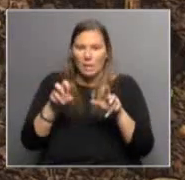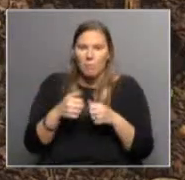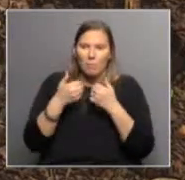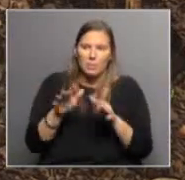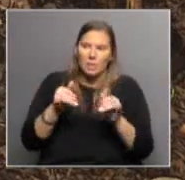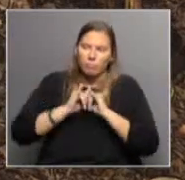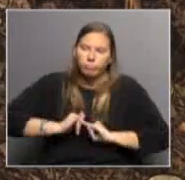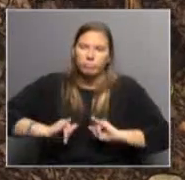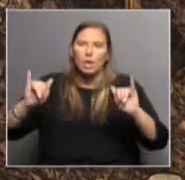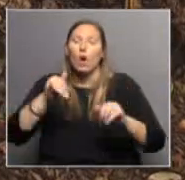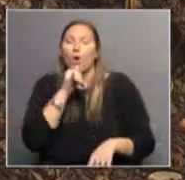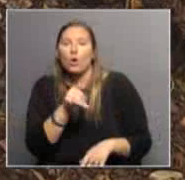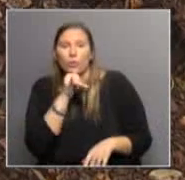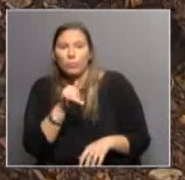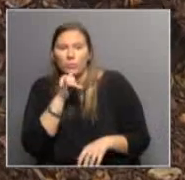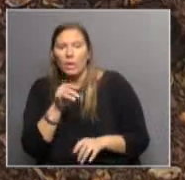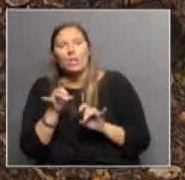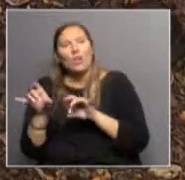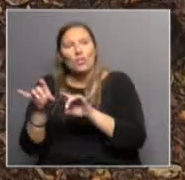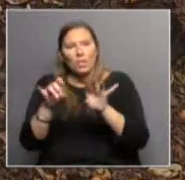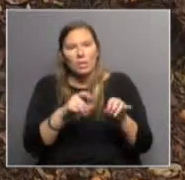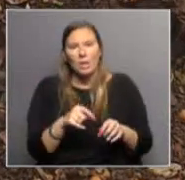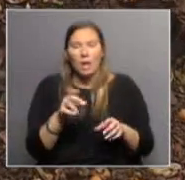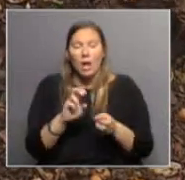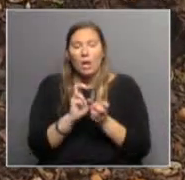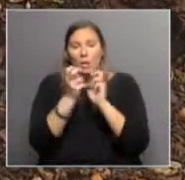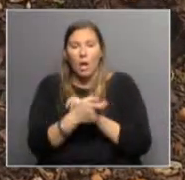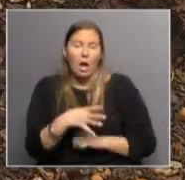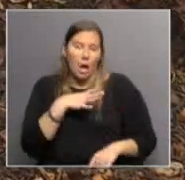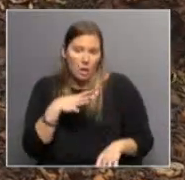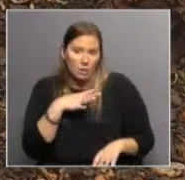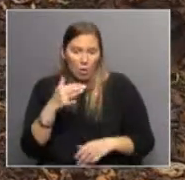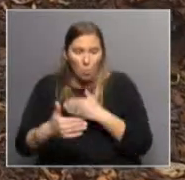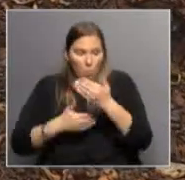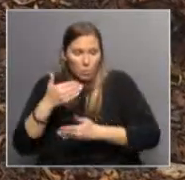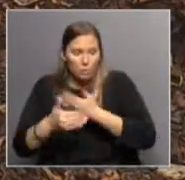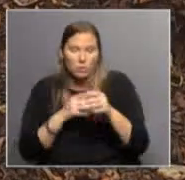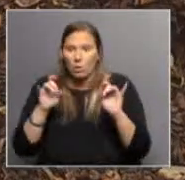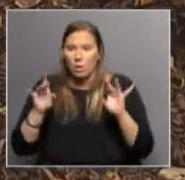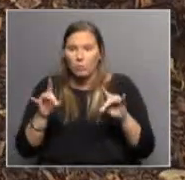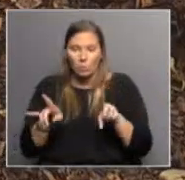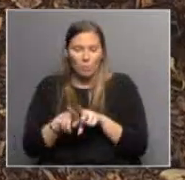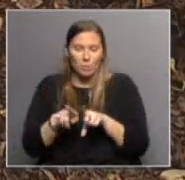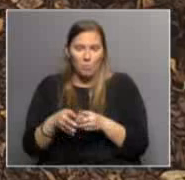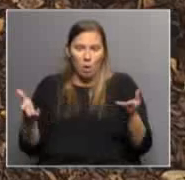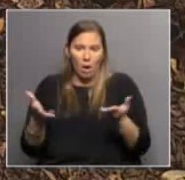de comentar y contar y contagiar que el compostaje existe, que hay un proceso que es tan natural como este, que hoy no se está aprovechando, no se